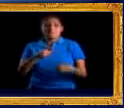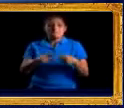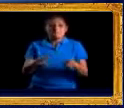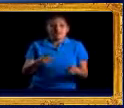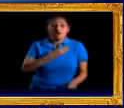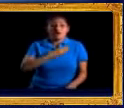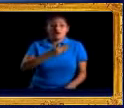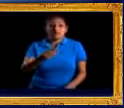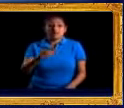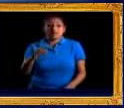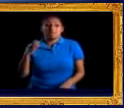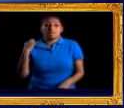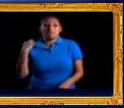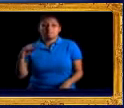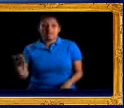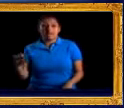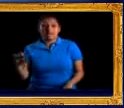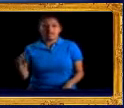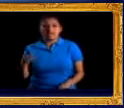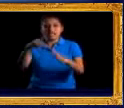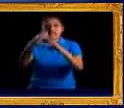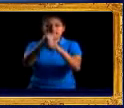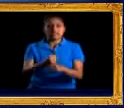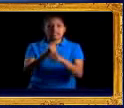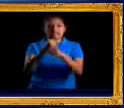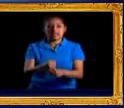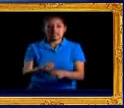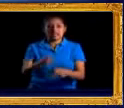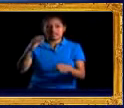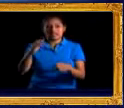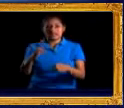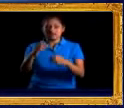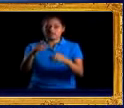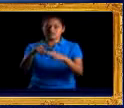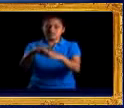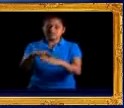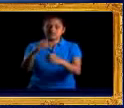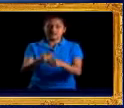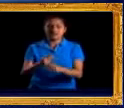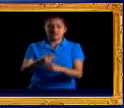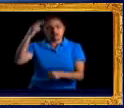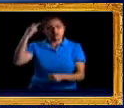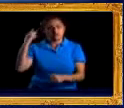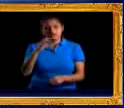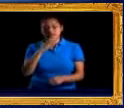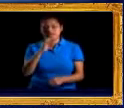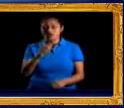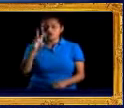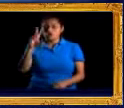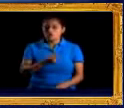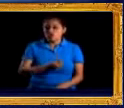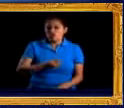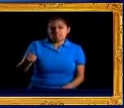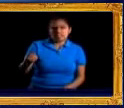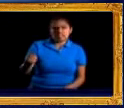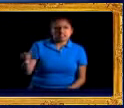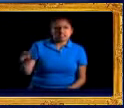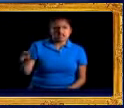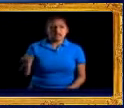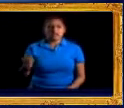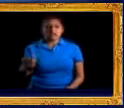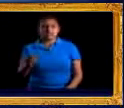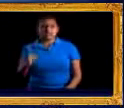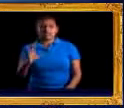para el jinete del caballo negro es: no dañes al aceite, no dañes al vino, que es la iglesia avivada, que tiene revelación, que